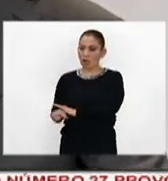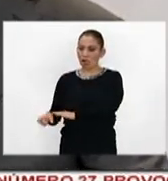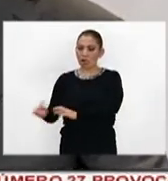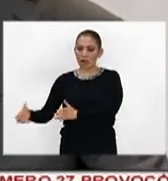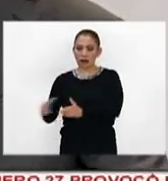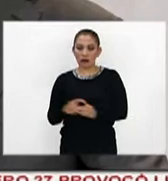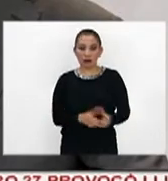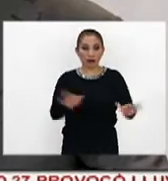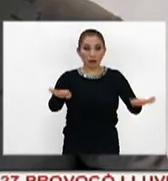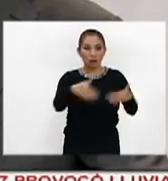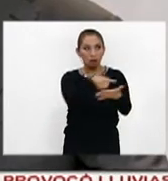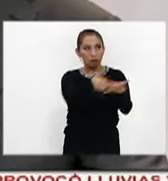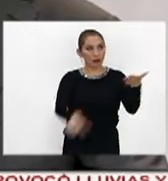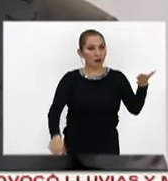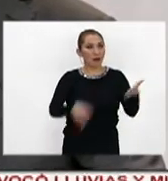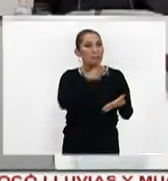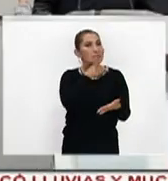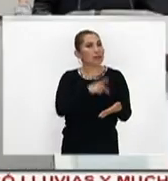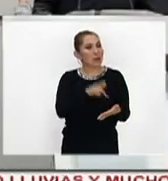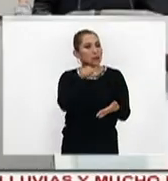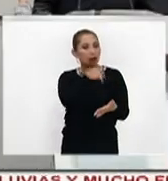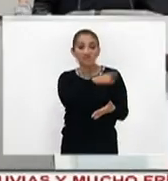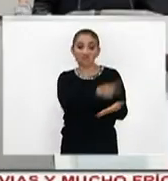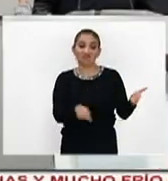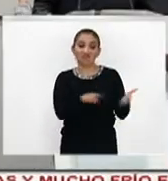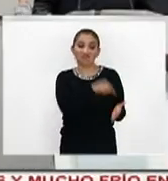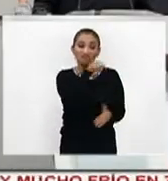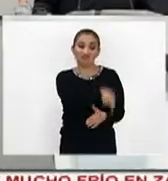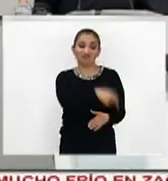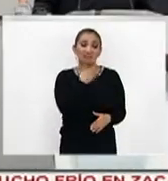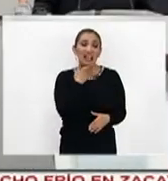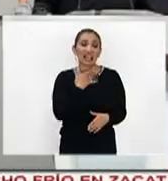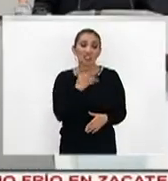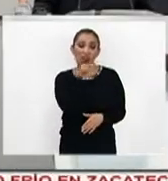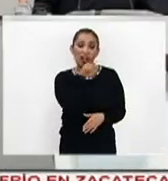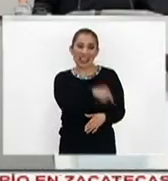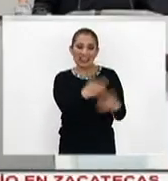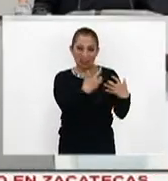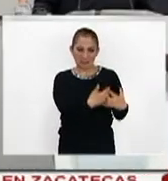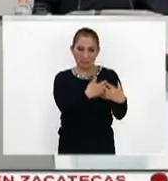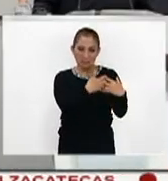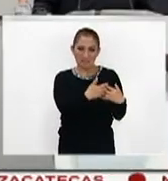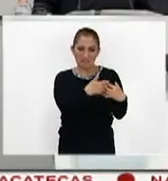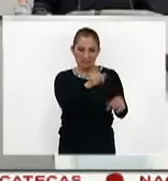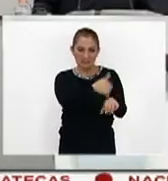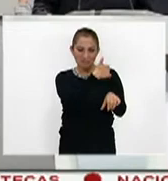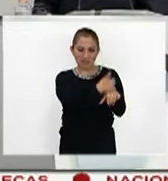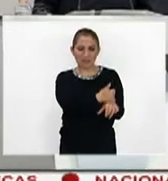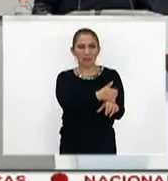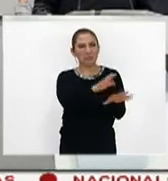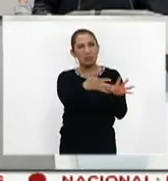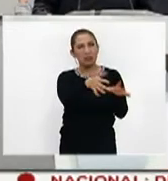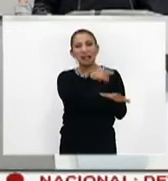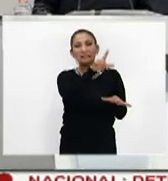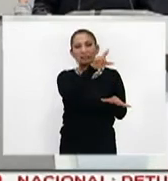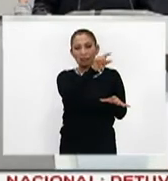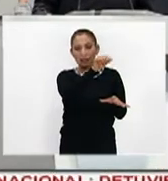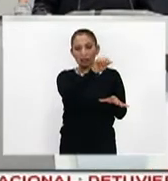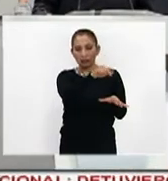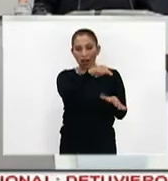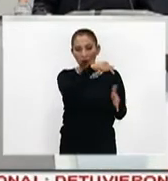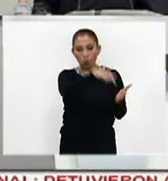ha clausurado, le ha suspendido el suministro de gasolinas a cerca de